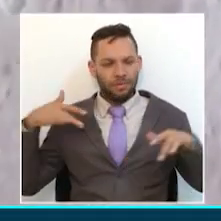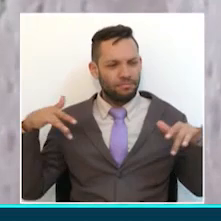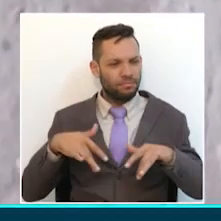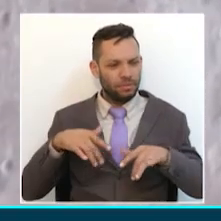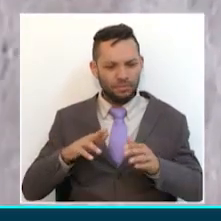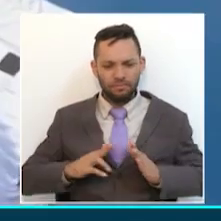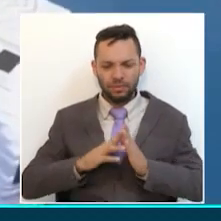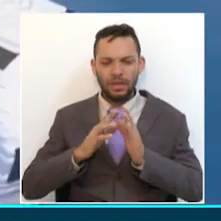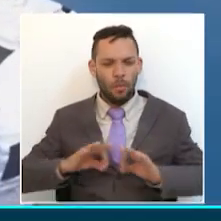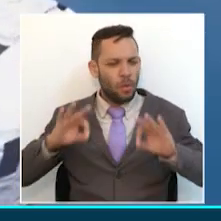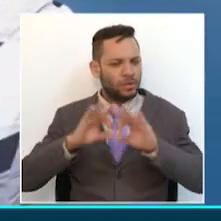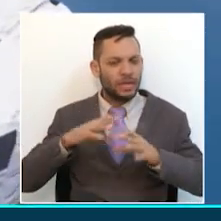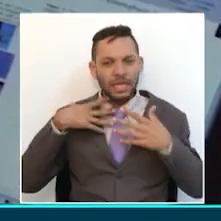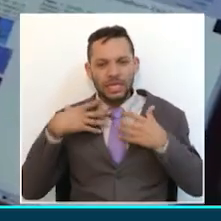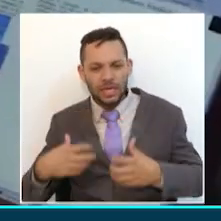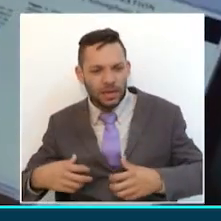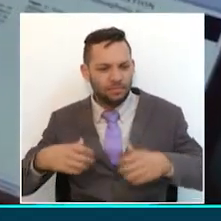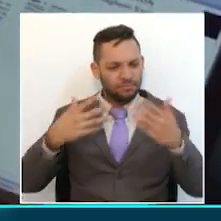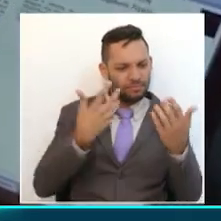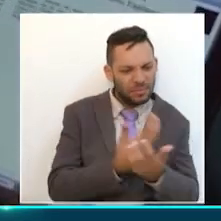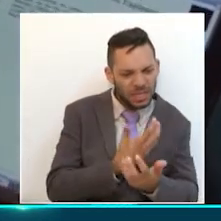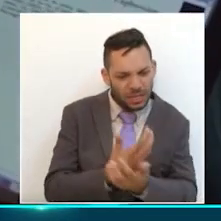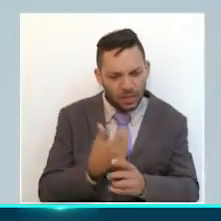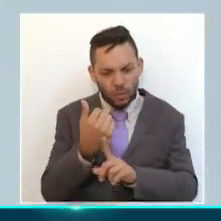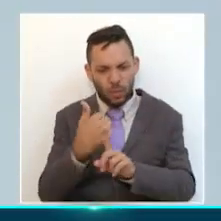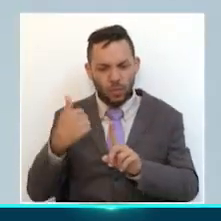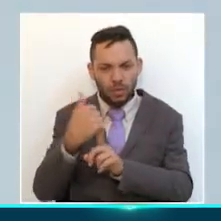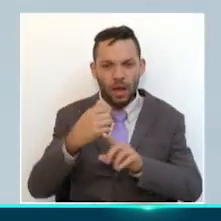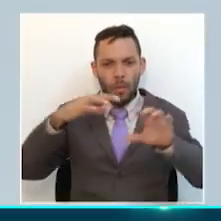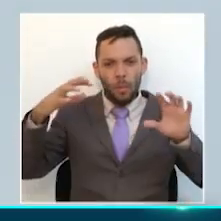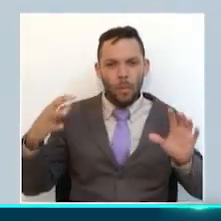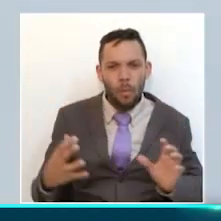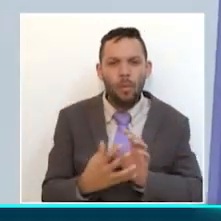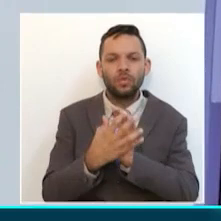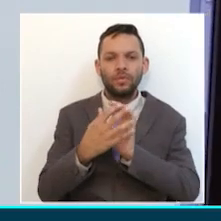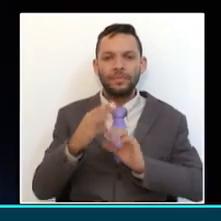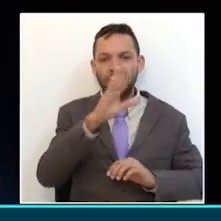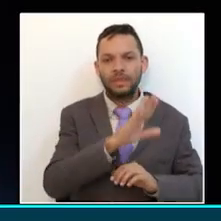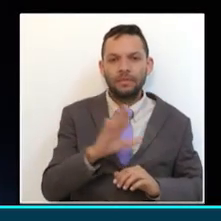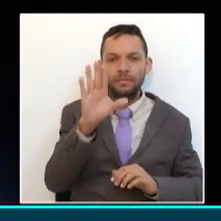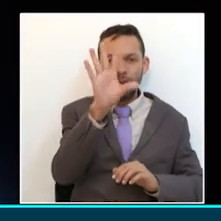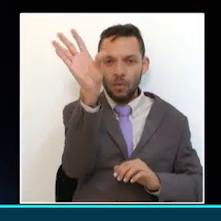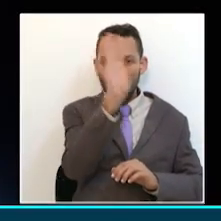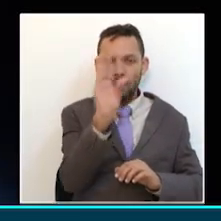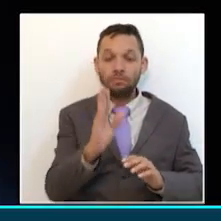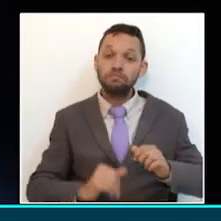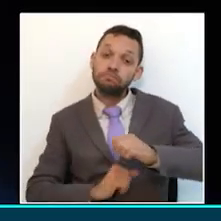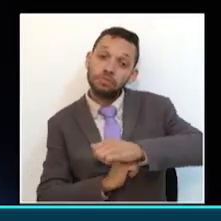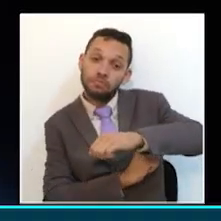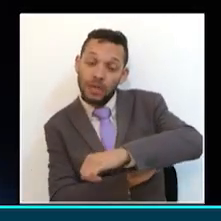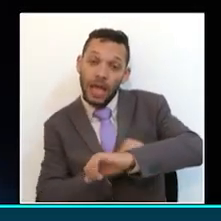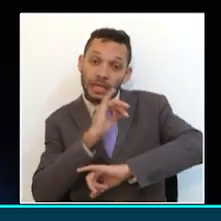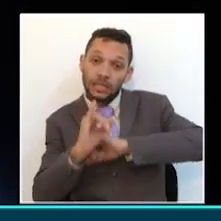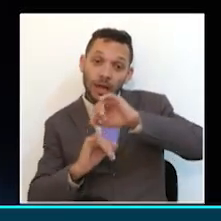este proyecto, que busca hacer un aporte científico y social al mundo, dejando al departamento del Quindío muy bien posicionado a